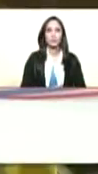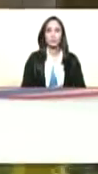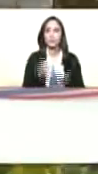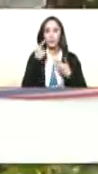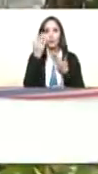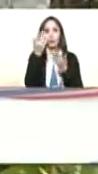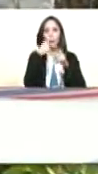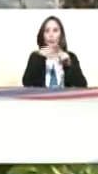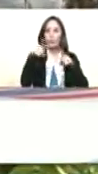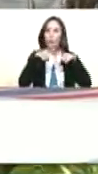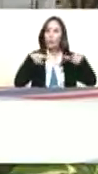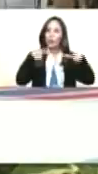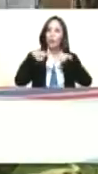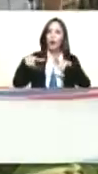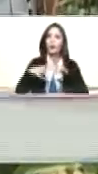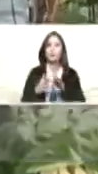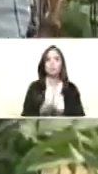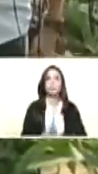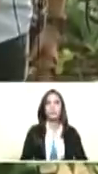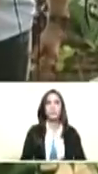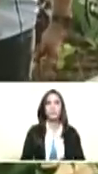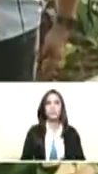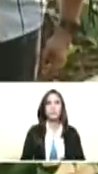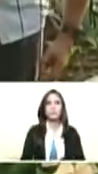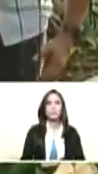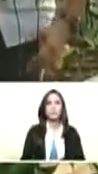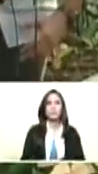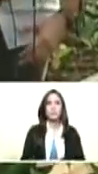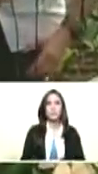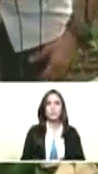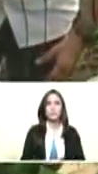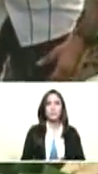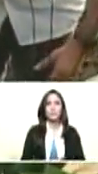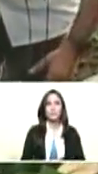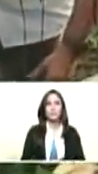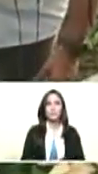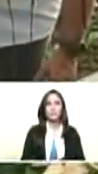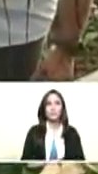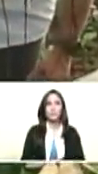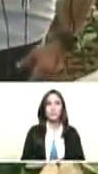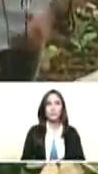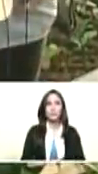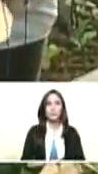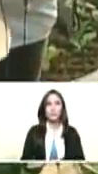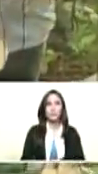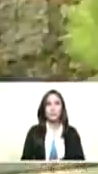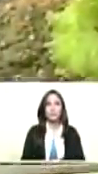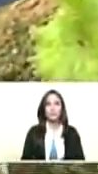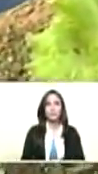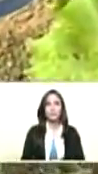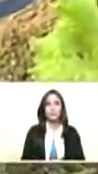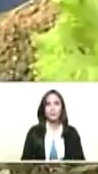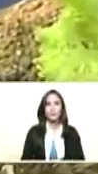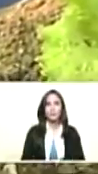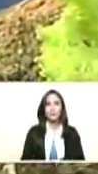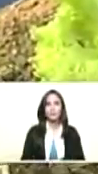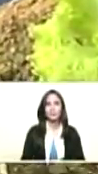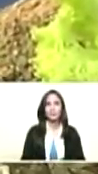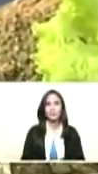usted también. Desde... Coseches una lechuguita. No, agarre cualquiera ahí, ese que está ahí, puede ser. ¿Sí?